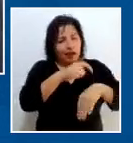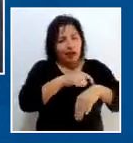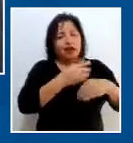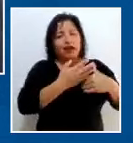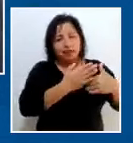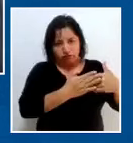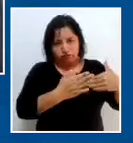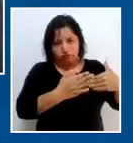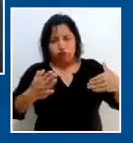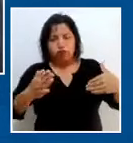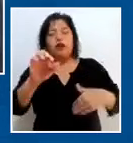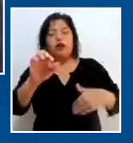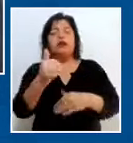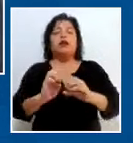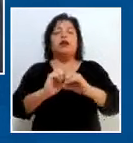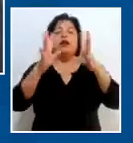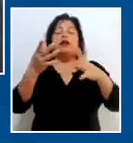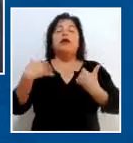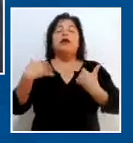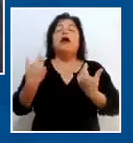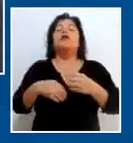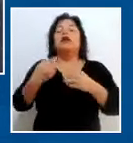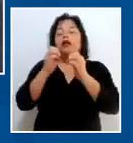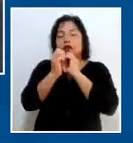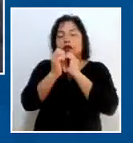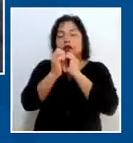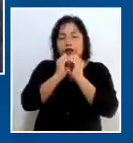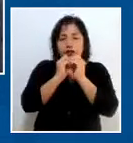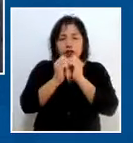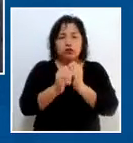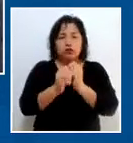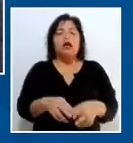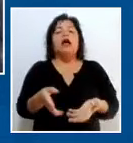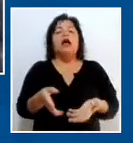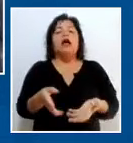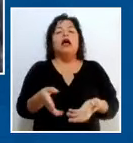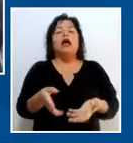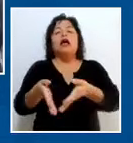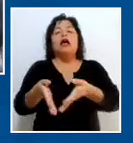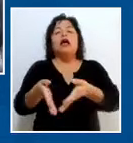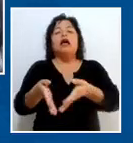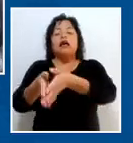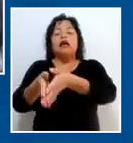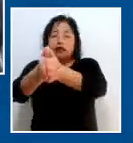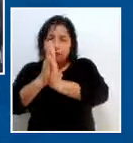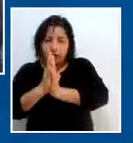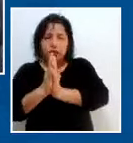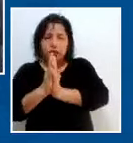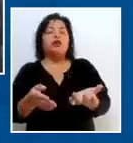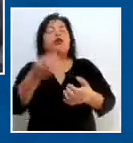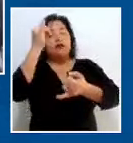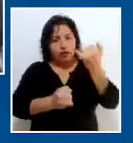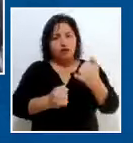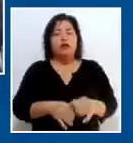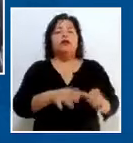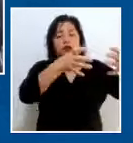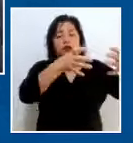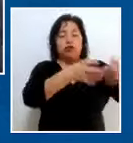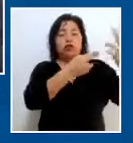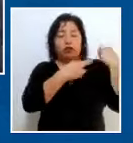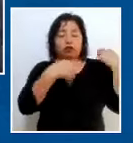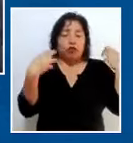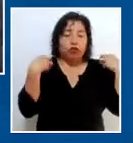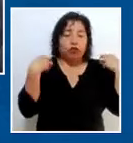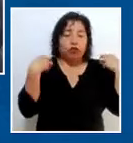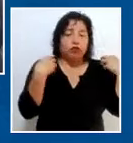de 10 días para poder resolver el recurso de apelación y finalmente el tribunal decidirá si se tiene que